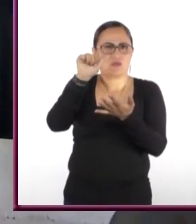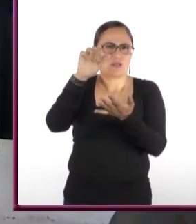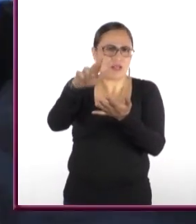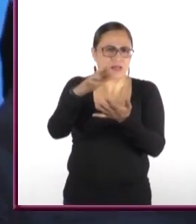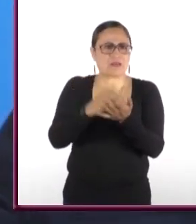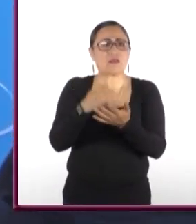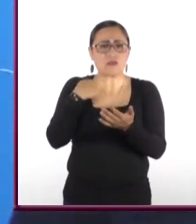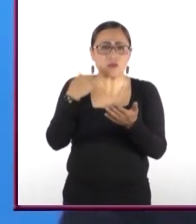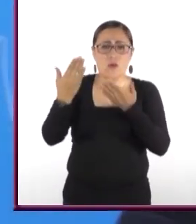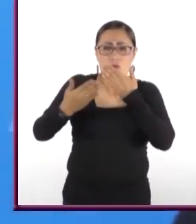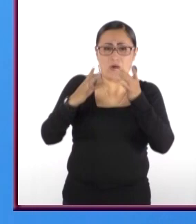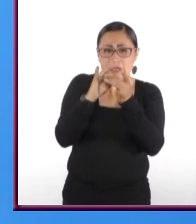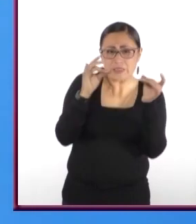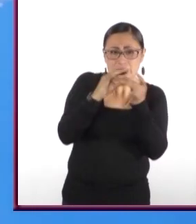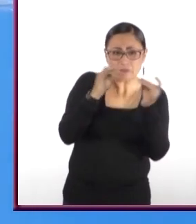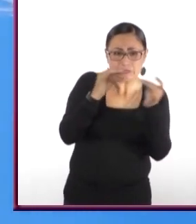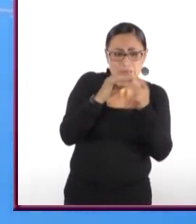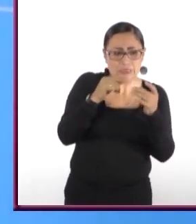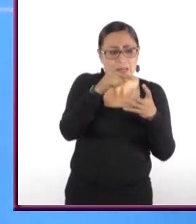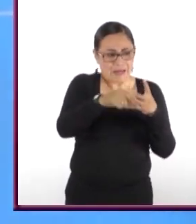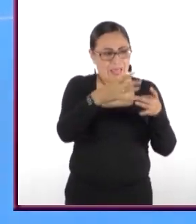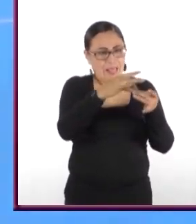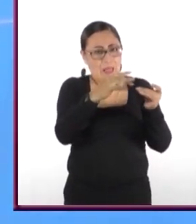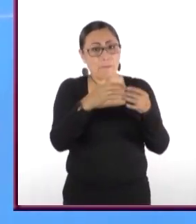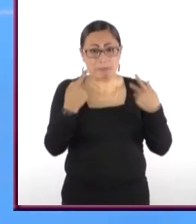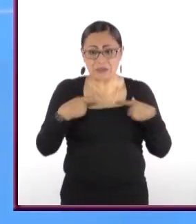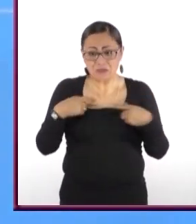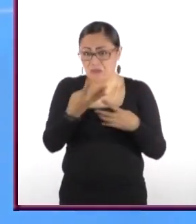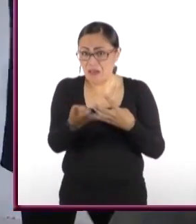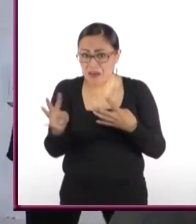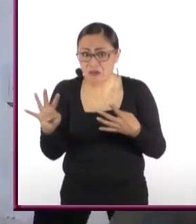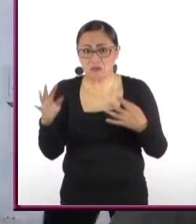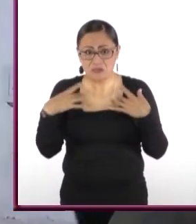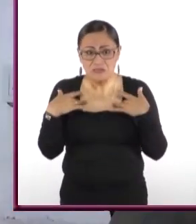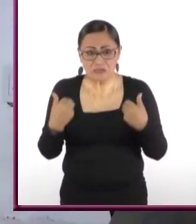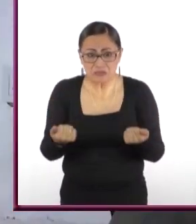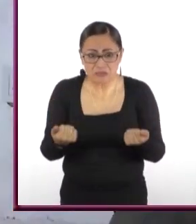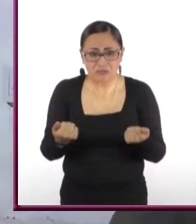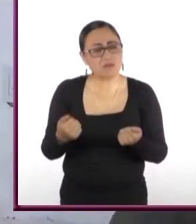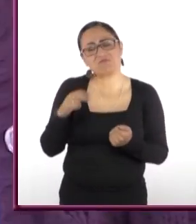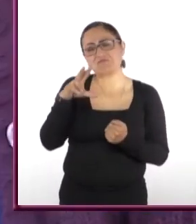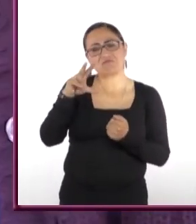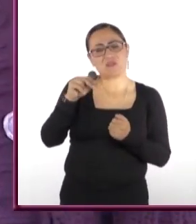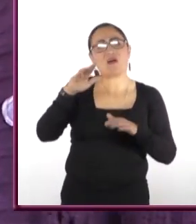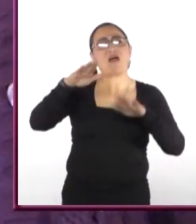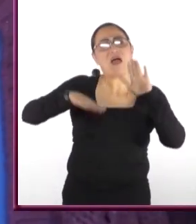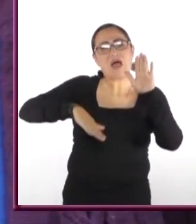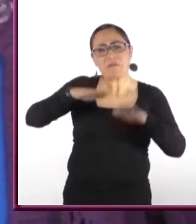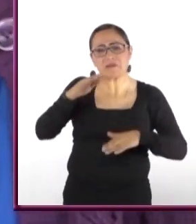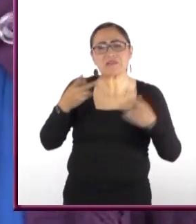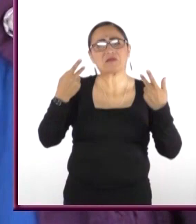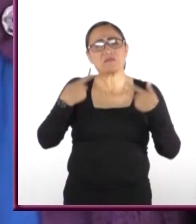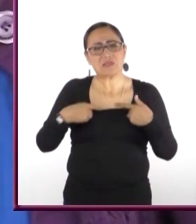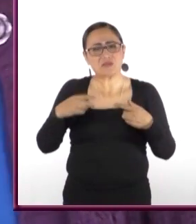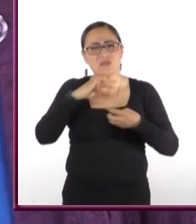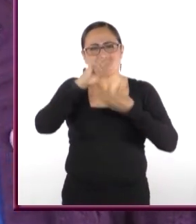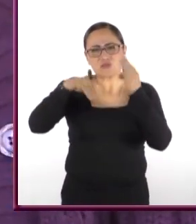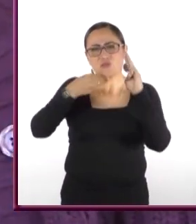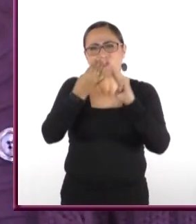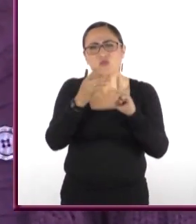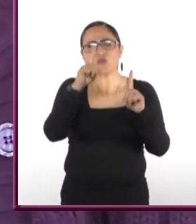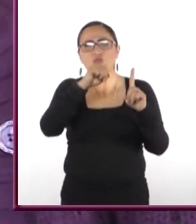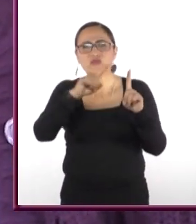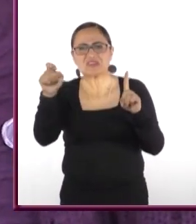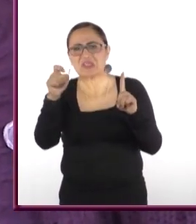trabajando es imposible que lo entienda cualquiera. De hecho, las cosas que yo escribo, pues a lo mejor las entienden 100 personas en el